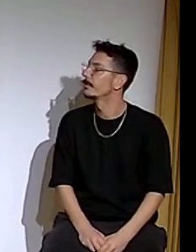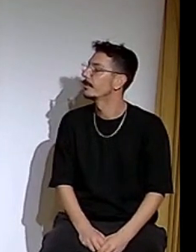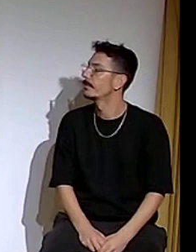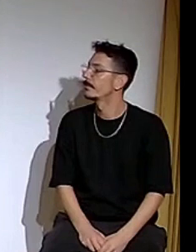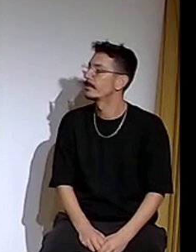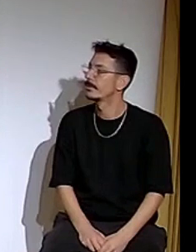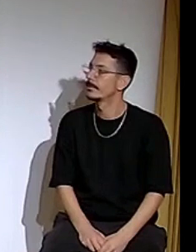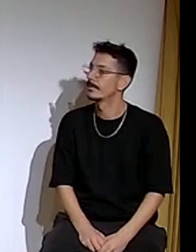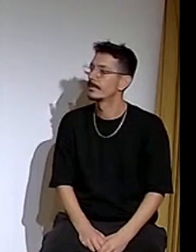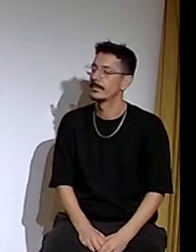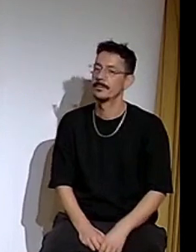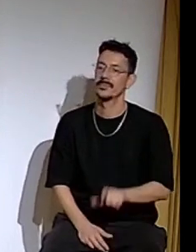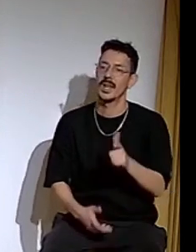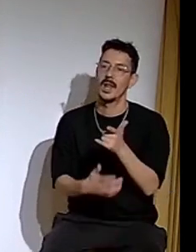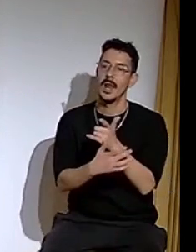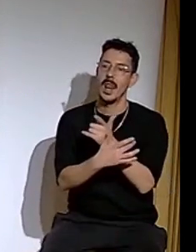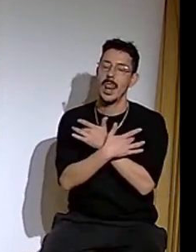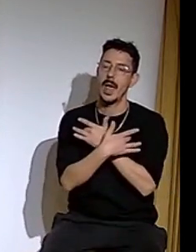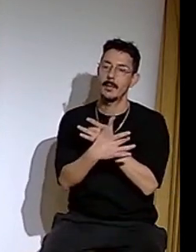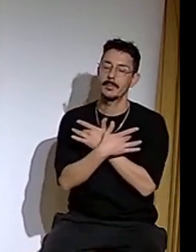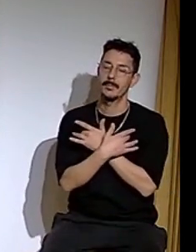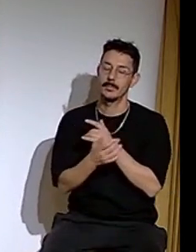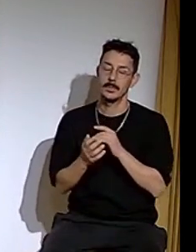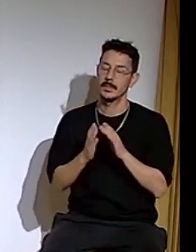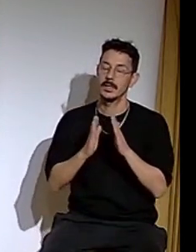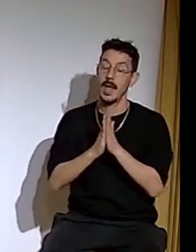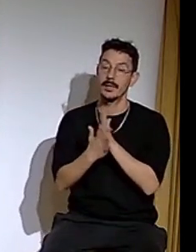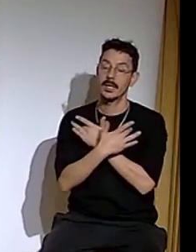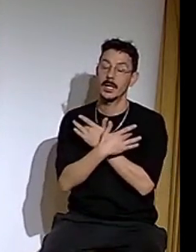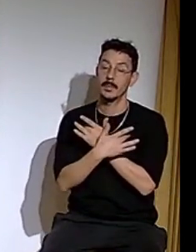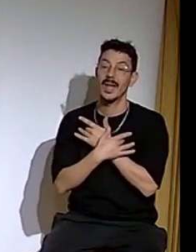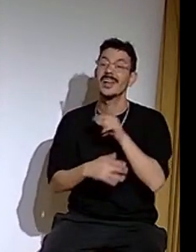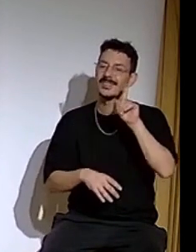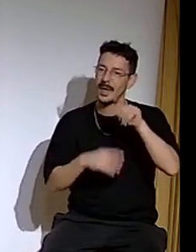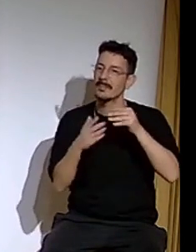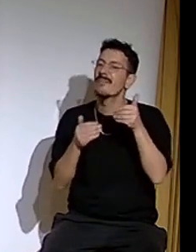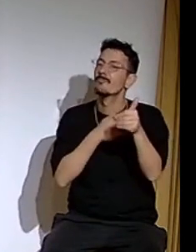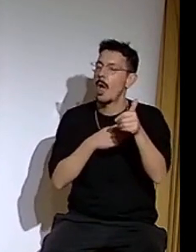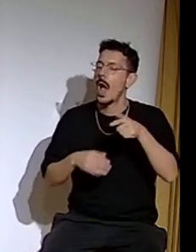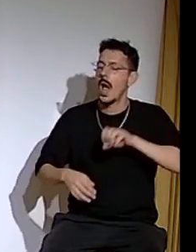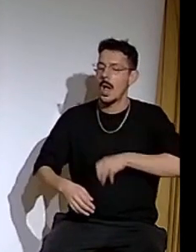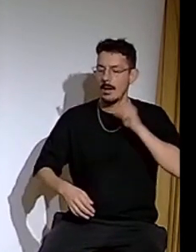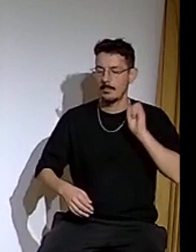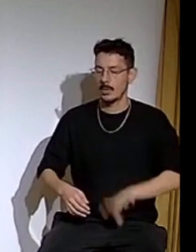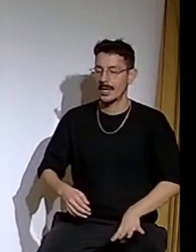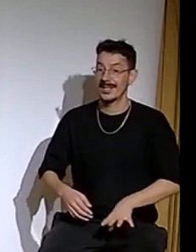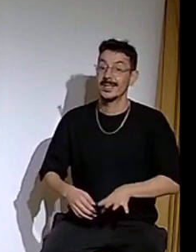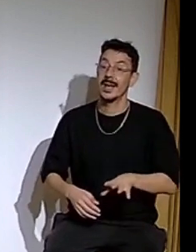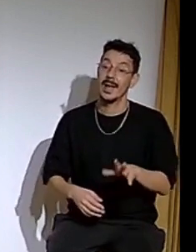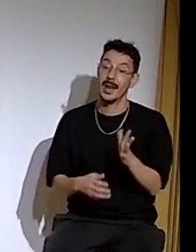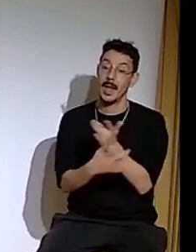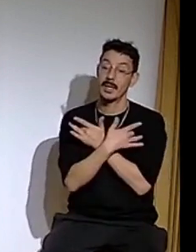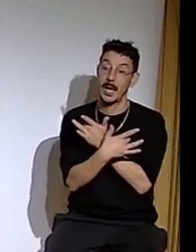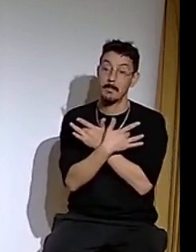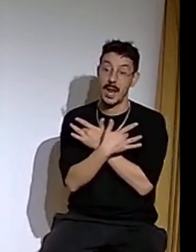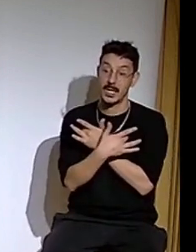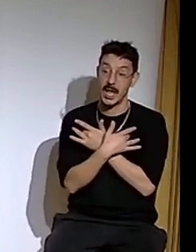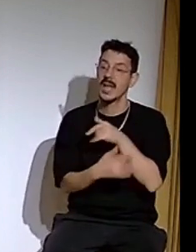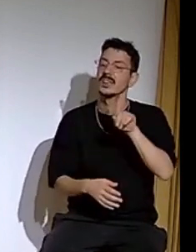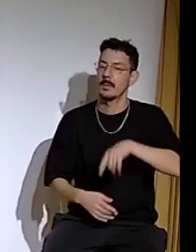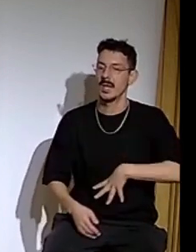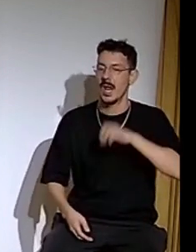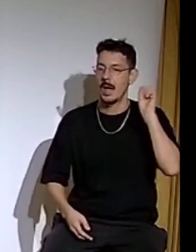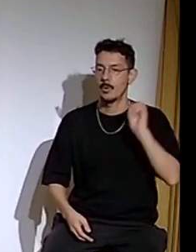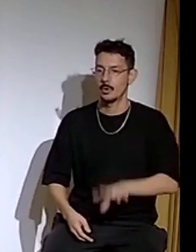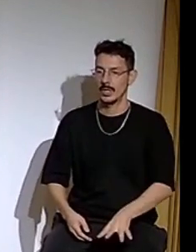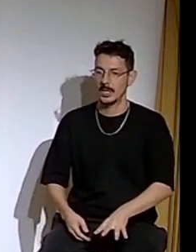ven la Virgen María también aportaría la Virgen María también